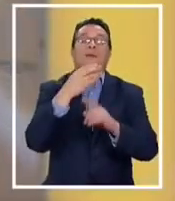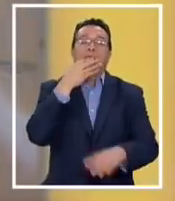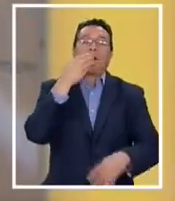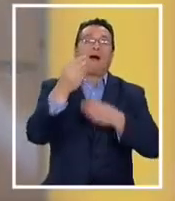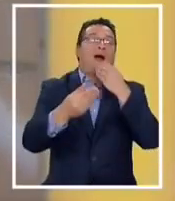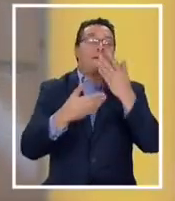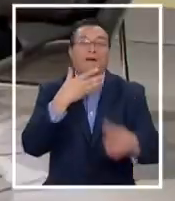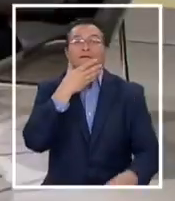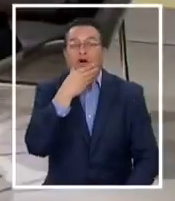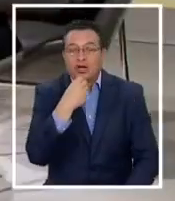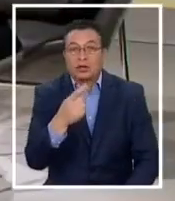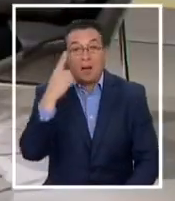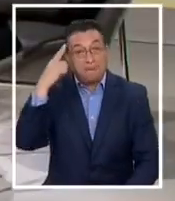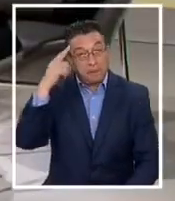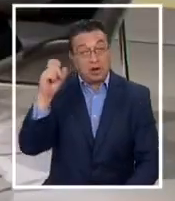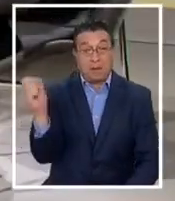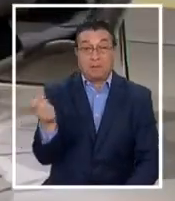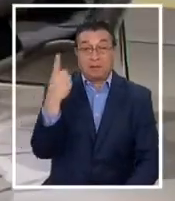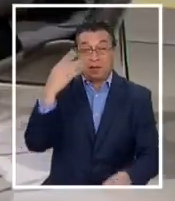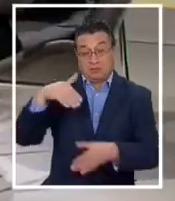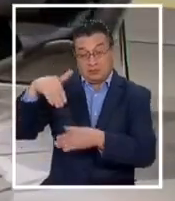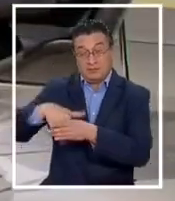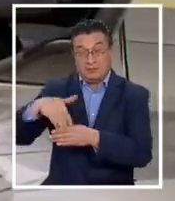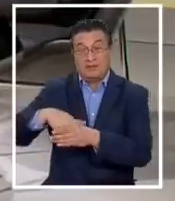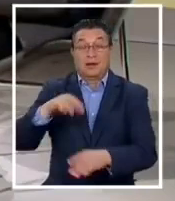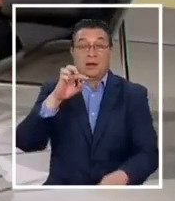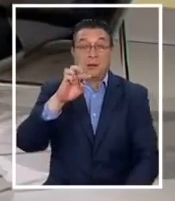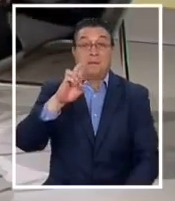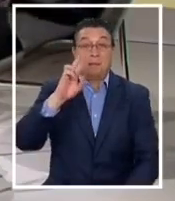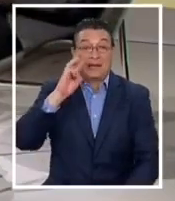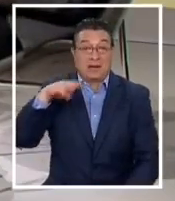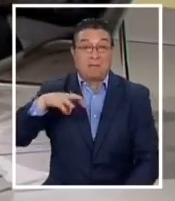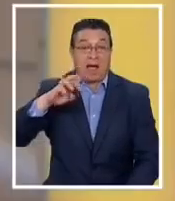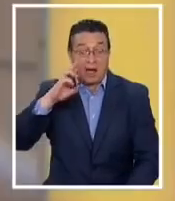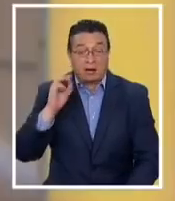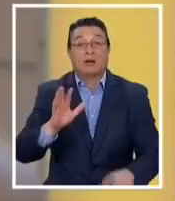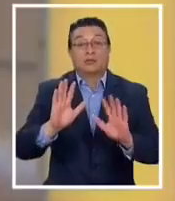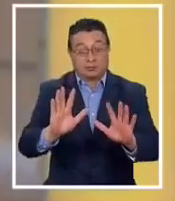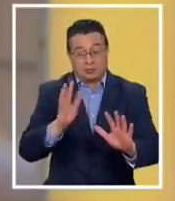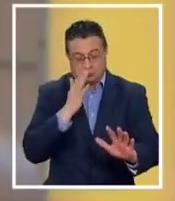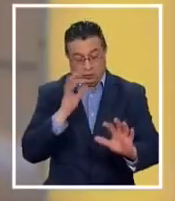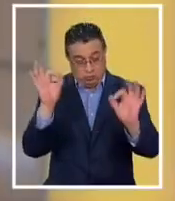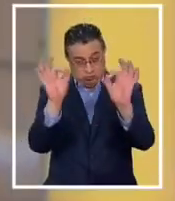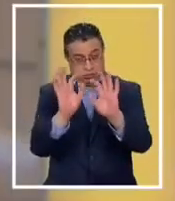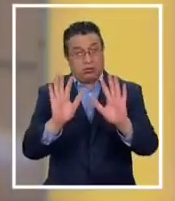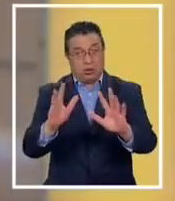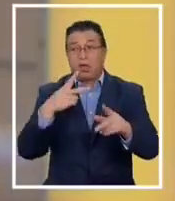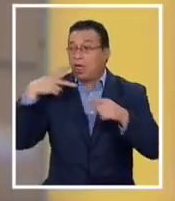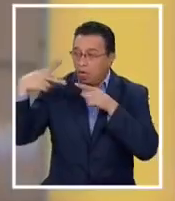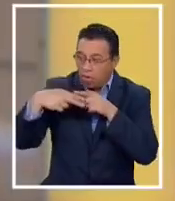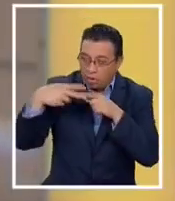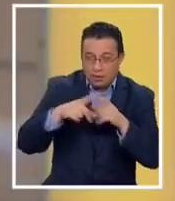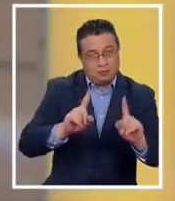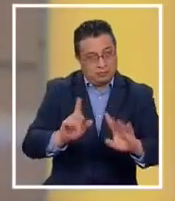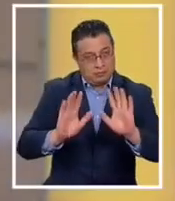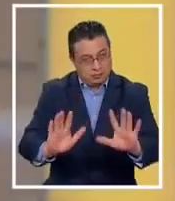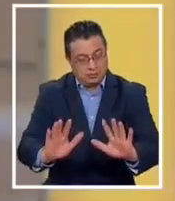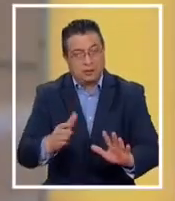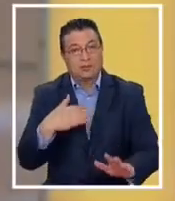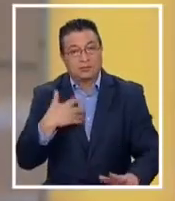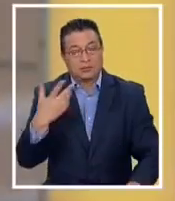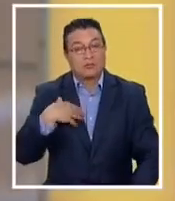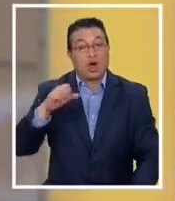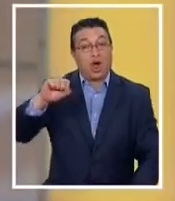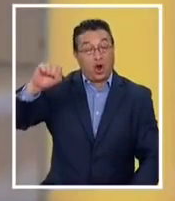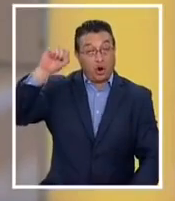pero primero tienen que ir a unas elecciones al terminar de comprender que nunca un